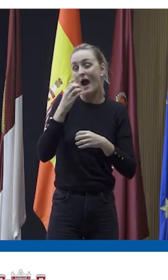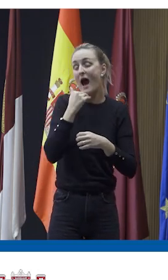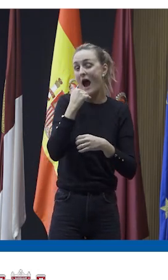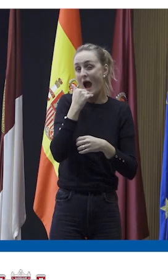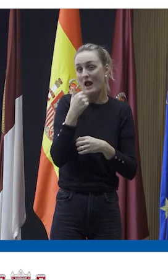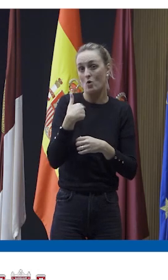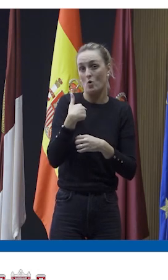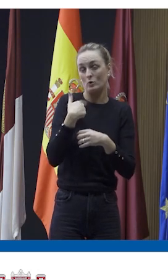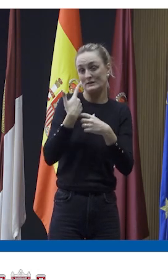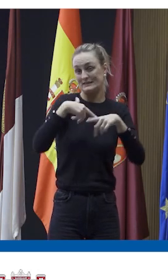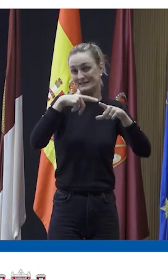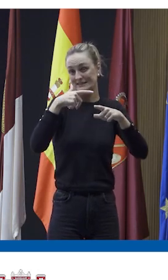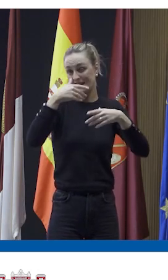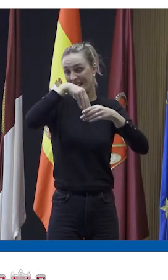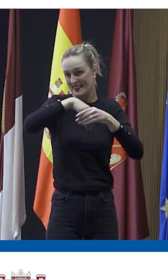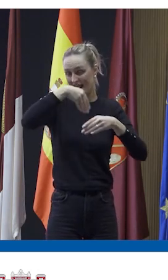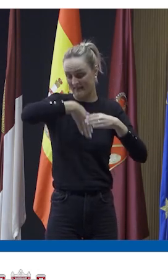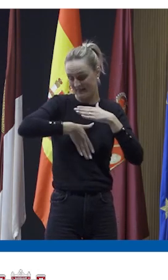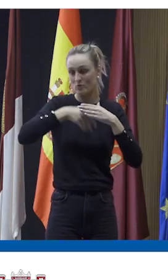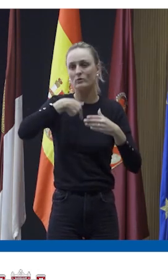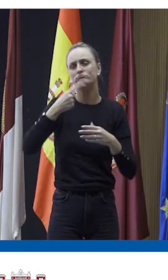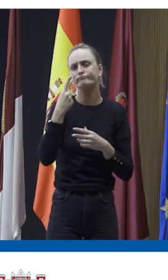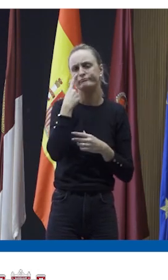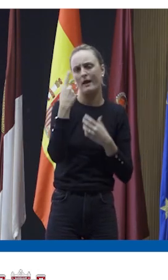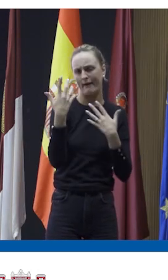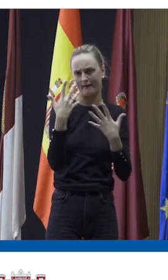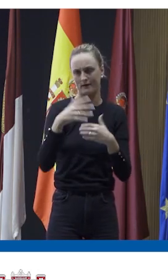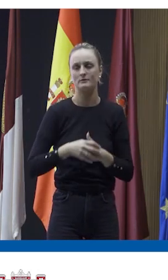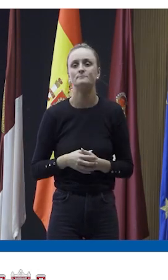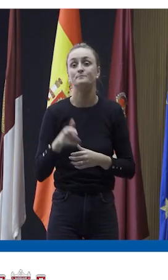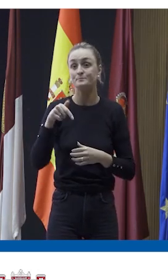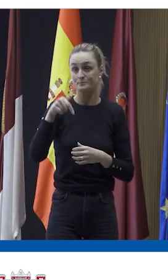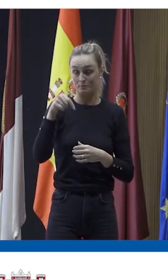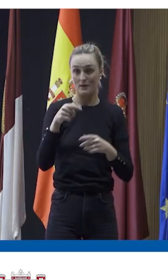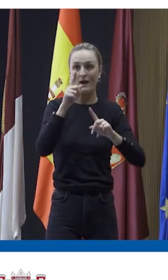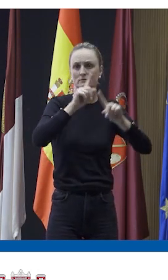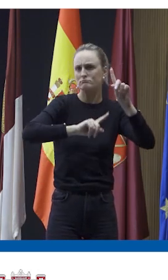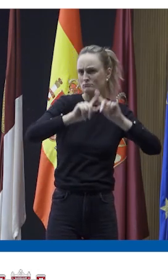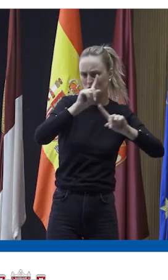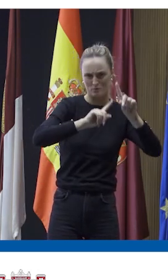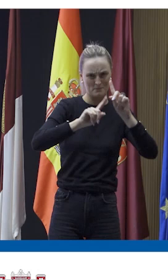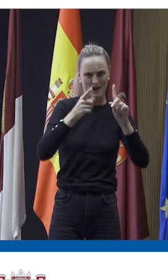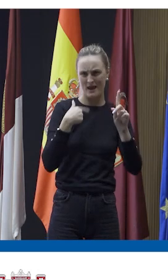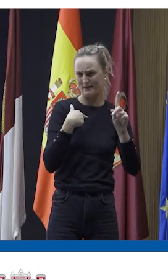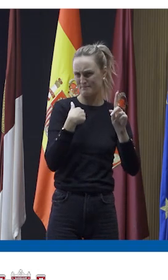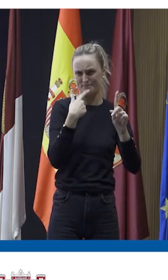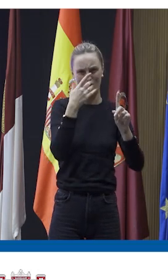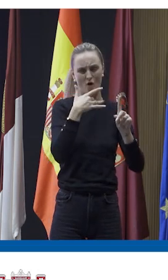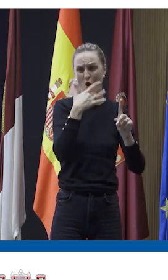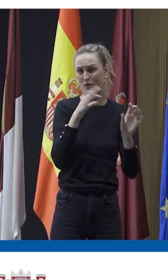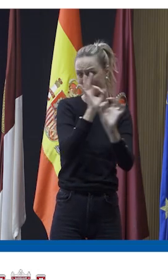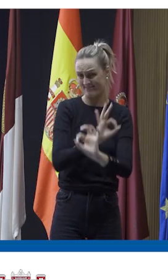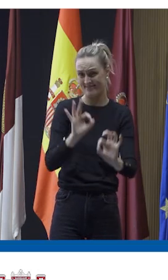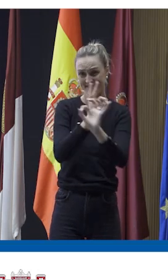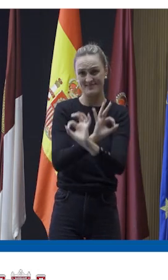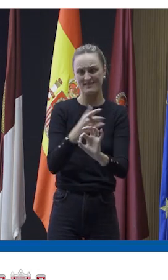hay que destacar. Sus disfunciones, muchas de ellas son totalmente desconocidas y, como decía antes, también crean